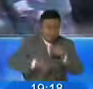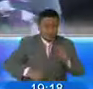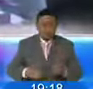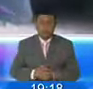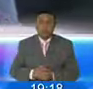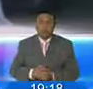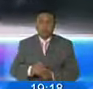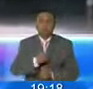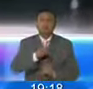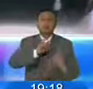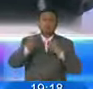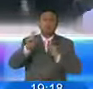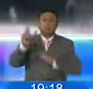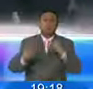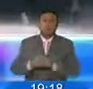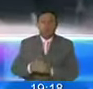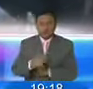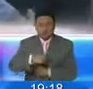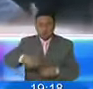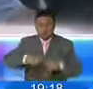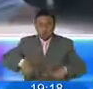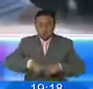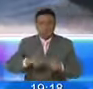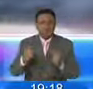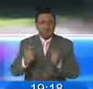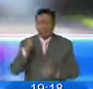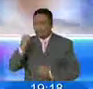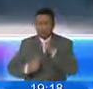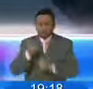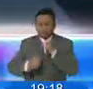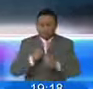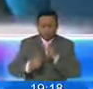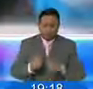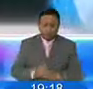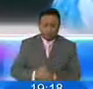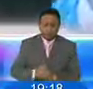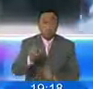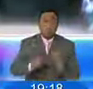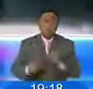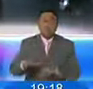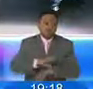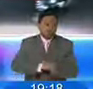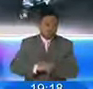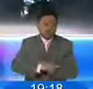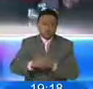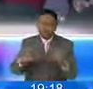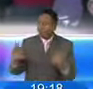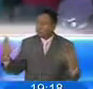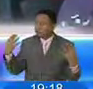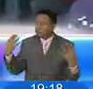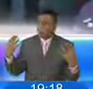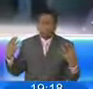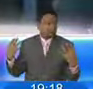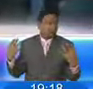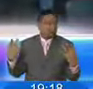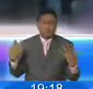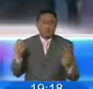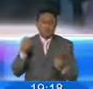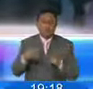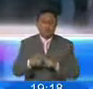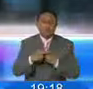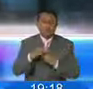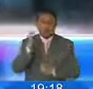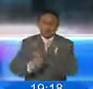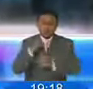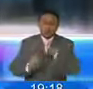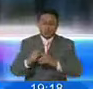sus gritos, comerciantes y moradores del lugar acudieron a su auxilio. Los presuntos antisociales, al verse descubiertos, habrían emprendido la